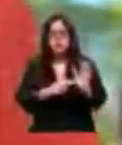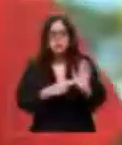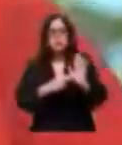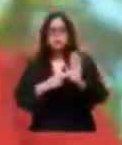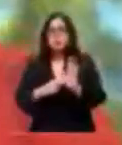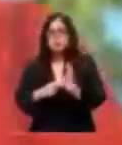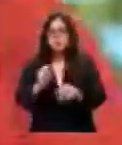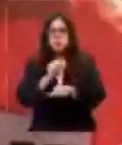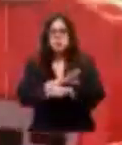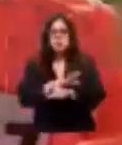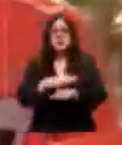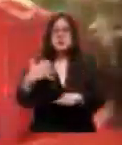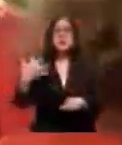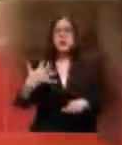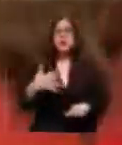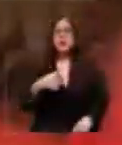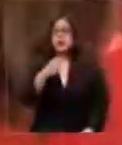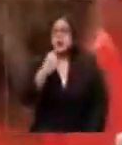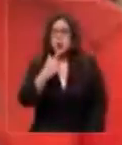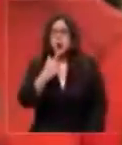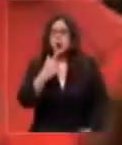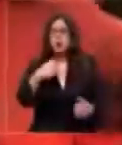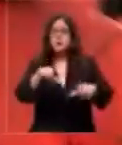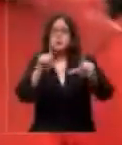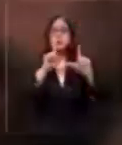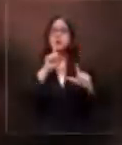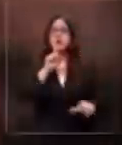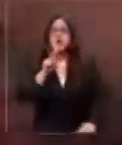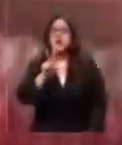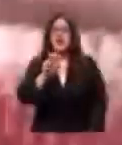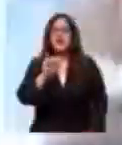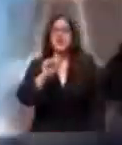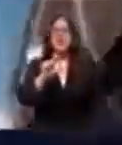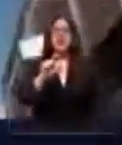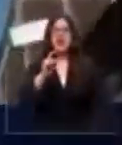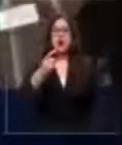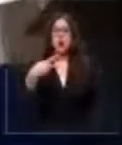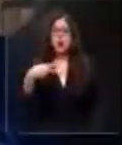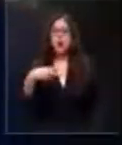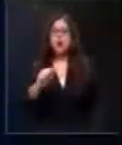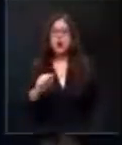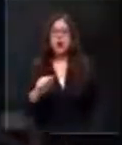Uno de los títulos más importantes es el protagonizado por Benjamín Vicuña.